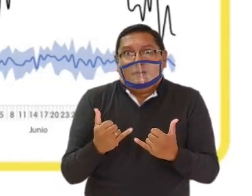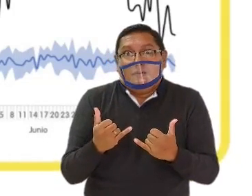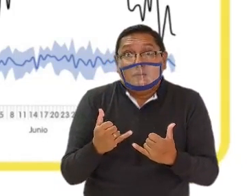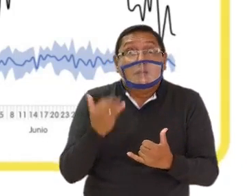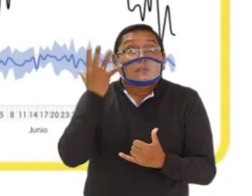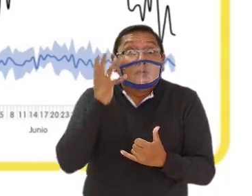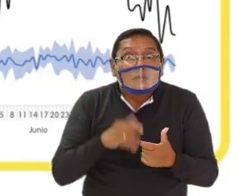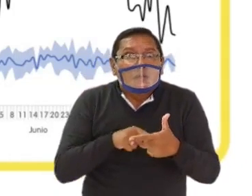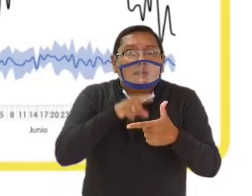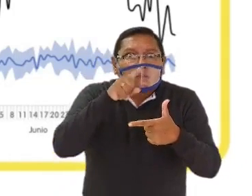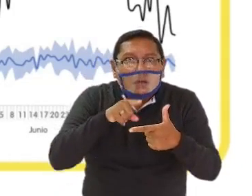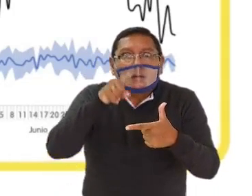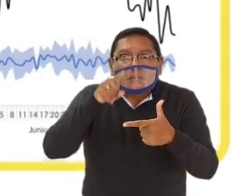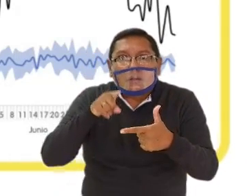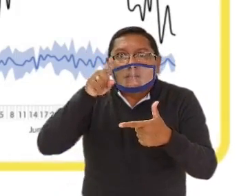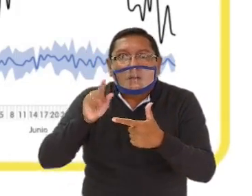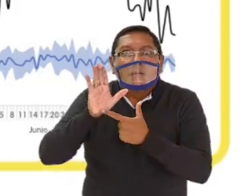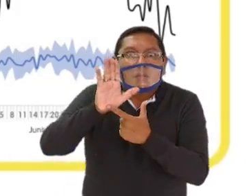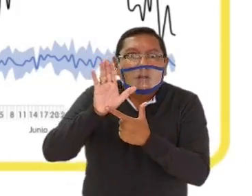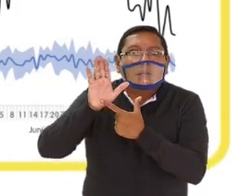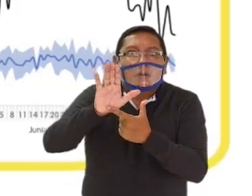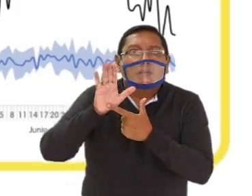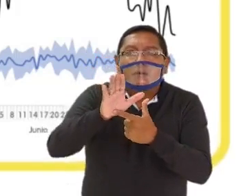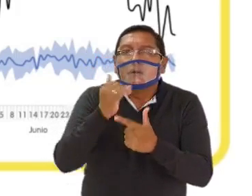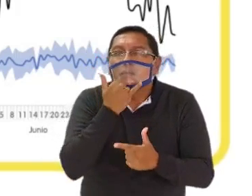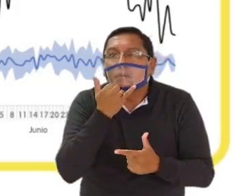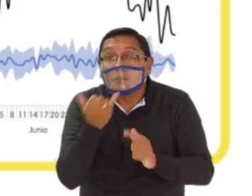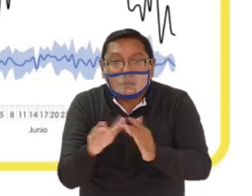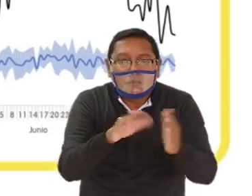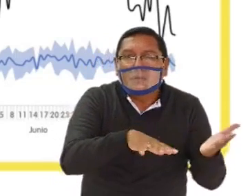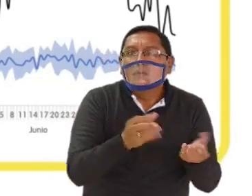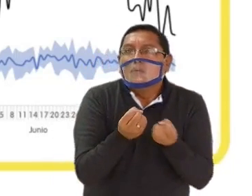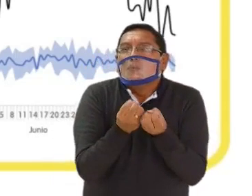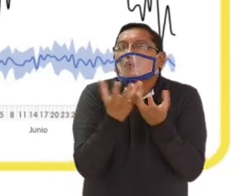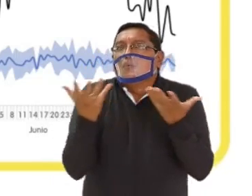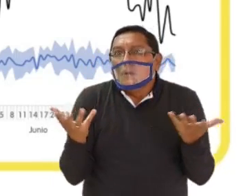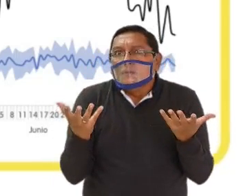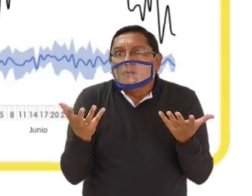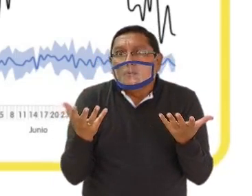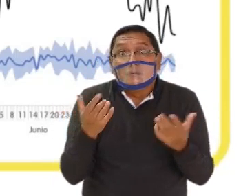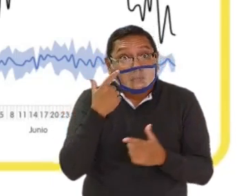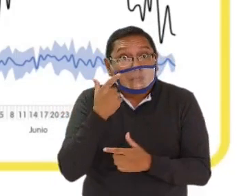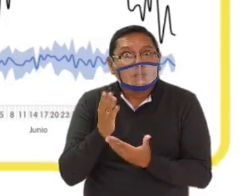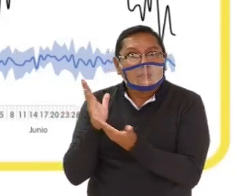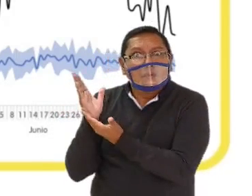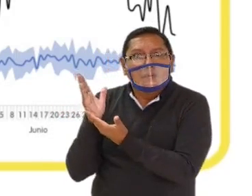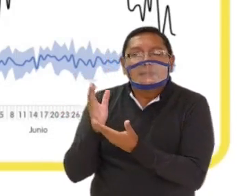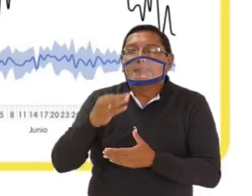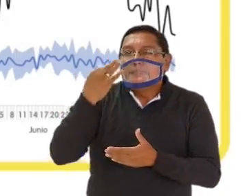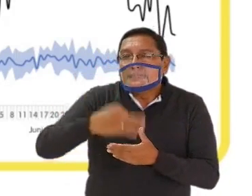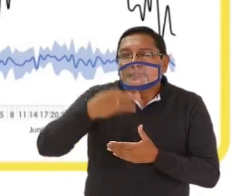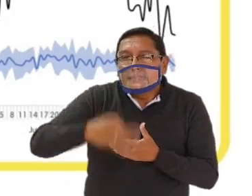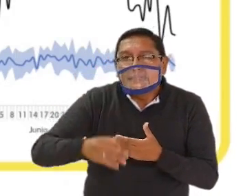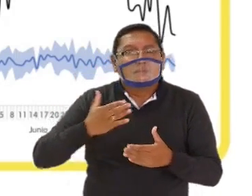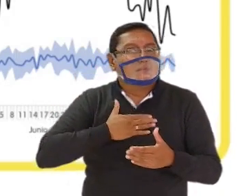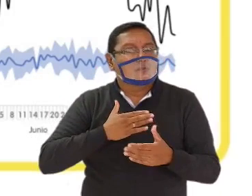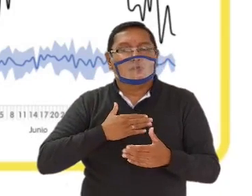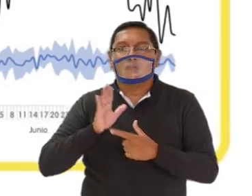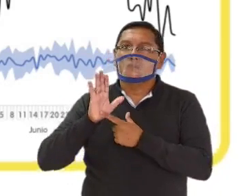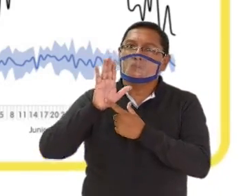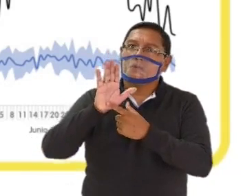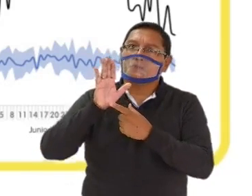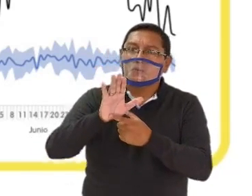hora, qué está pasando con la mortalidad en Barranquilla. Y sin dilación o sesgo, nos